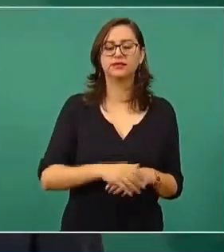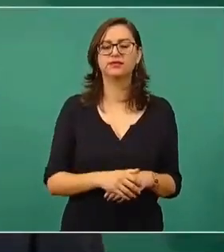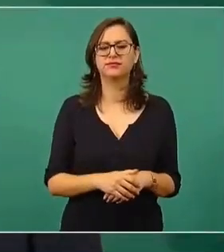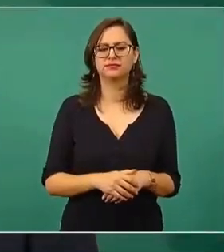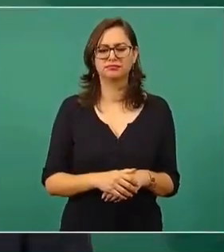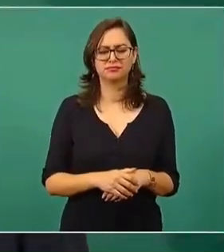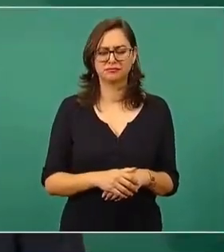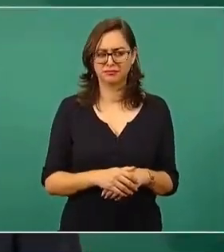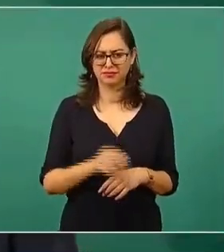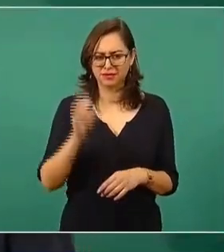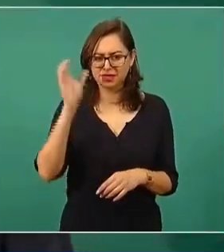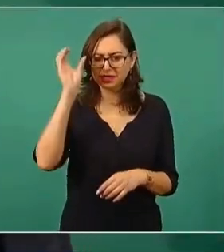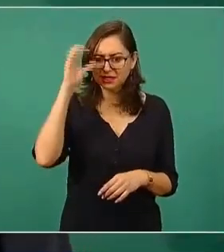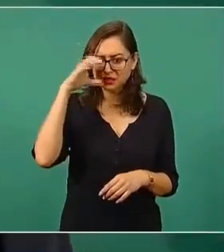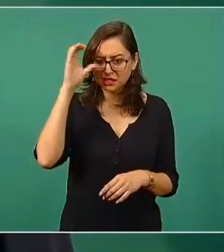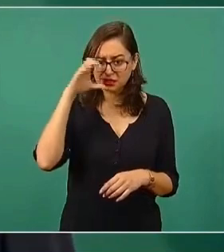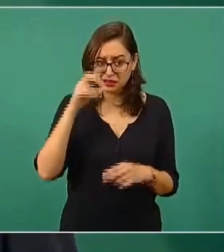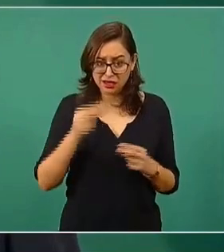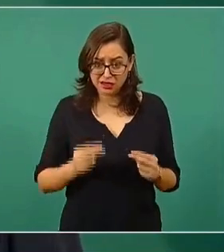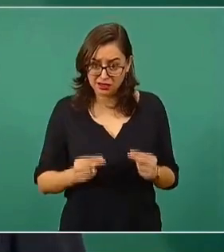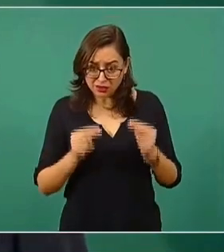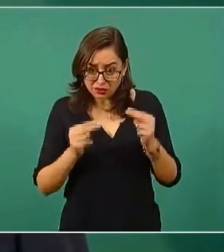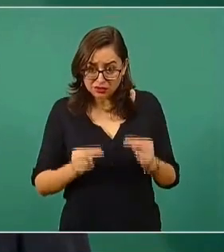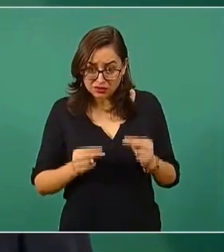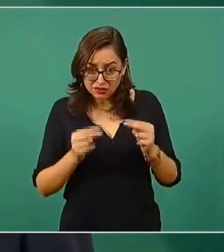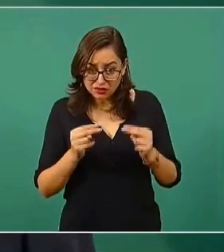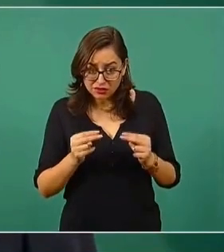¿Es ciencia eso?